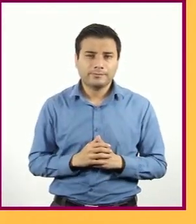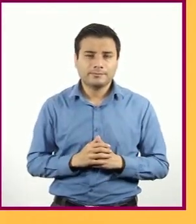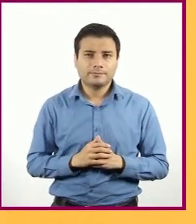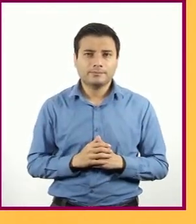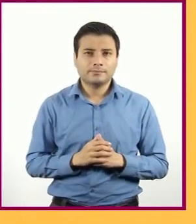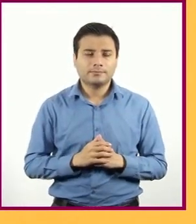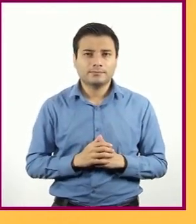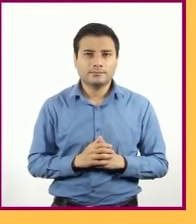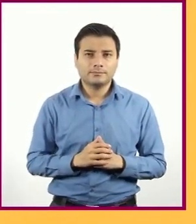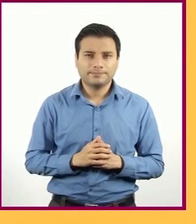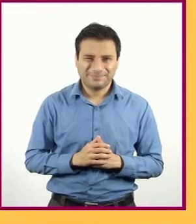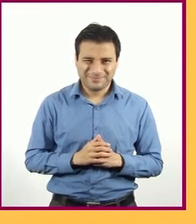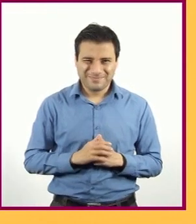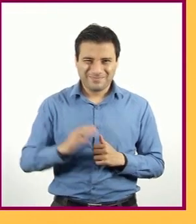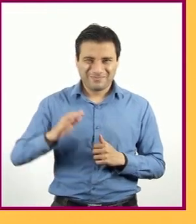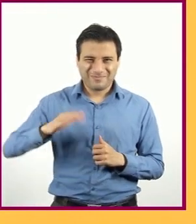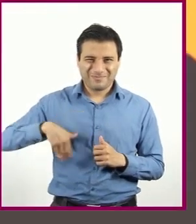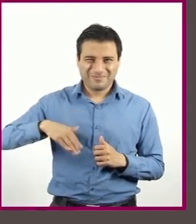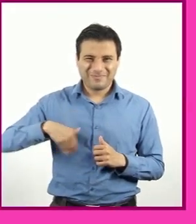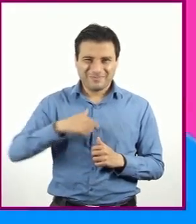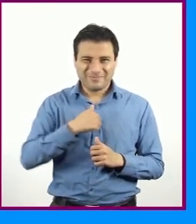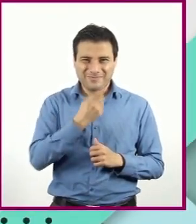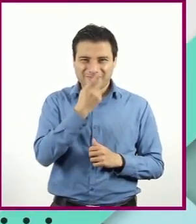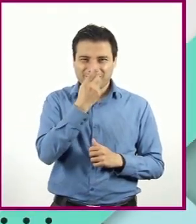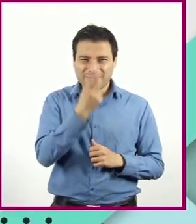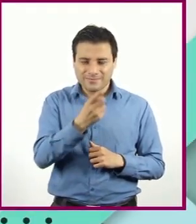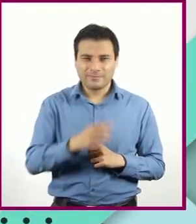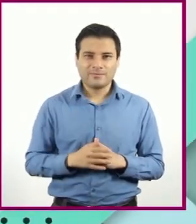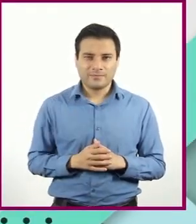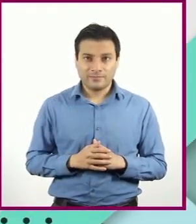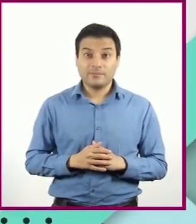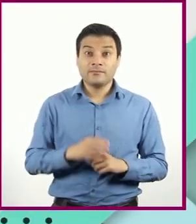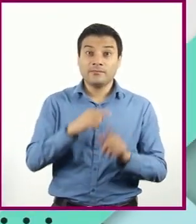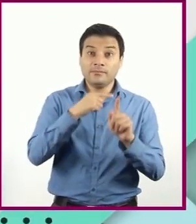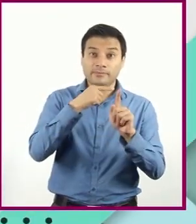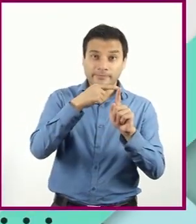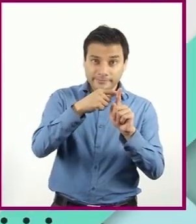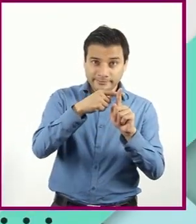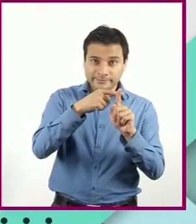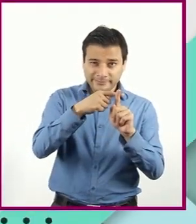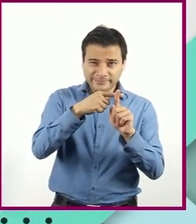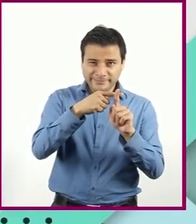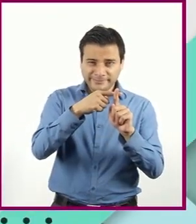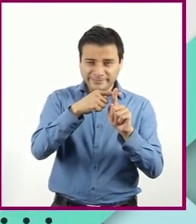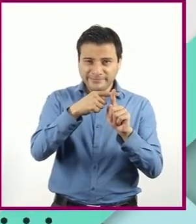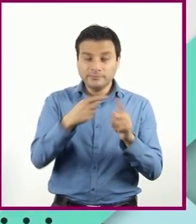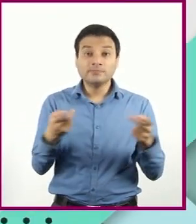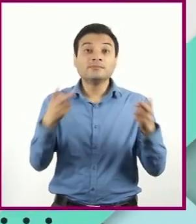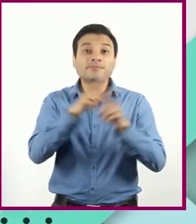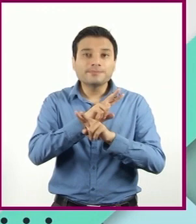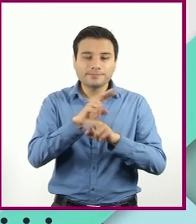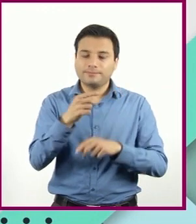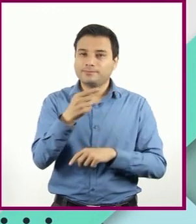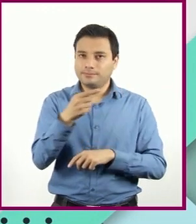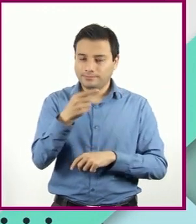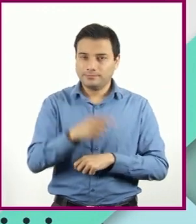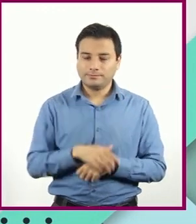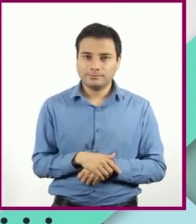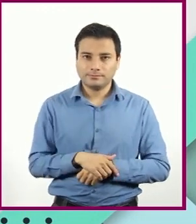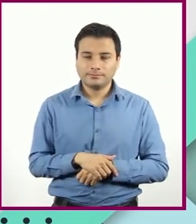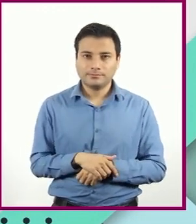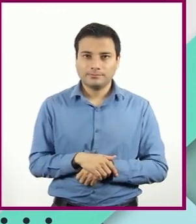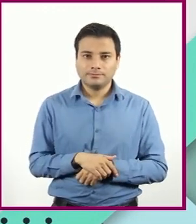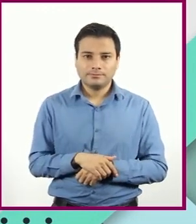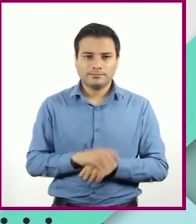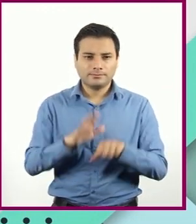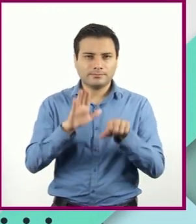Las operaciones mencionadas son inversas una de otra. La suma y la resta son operaciones inversas, ya